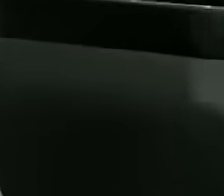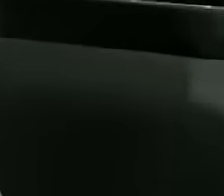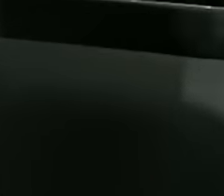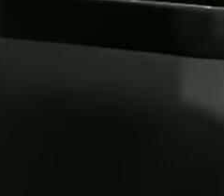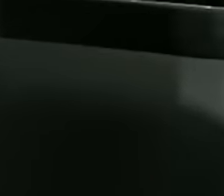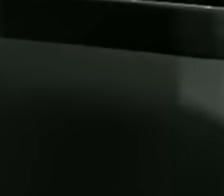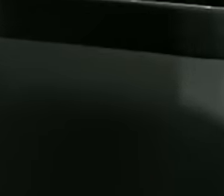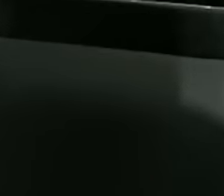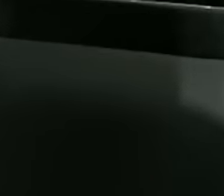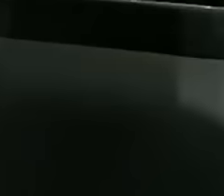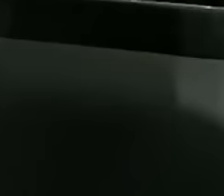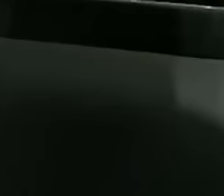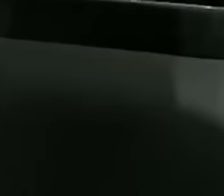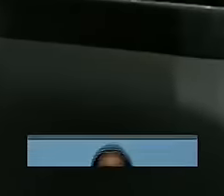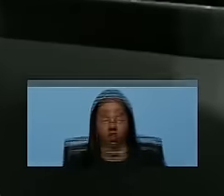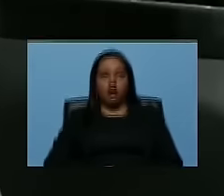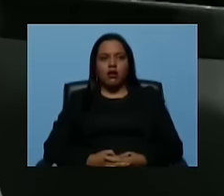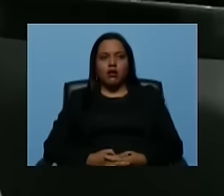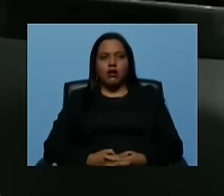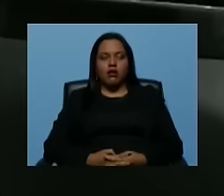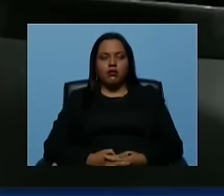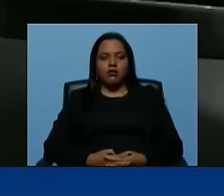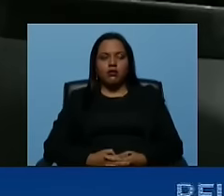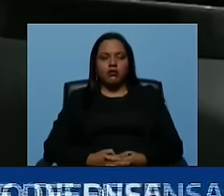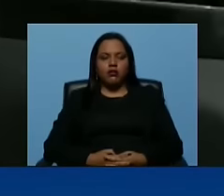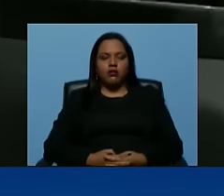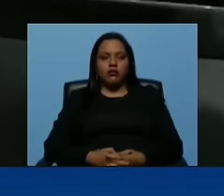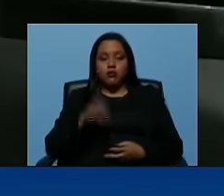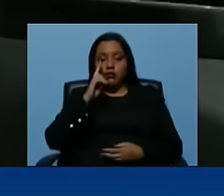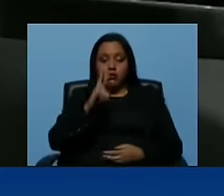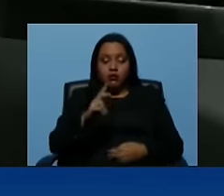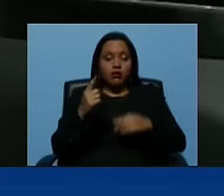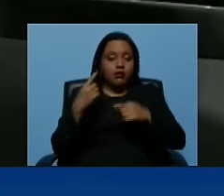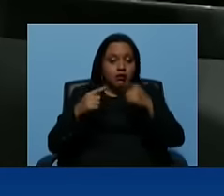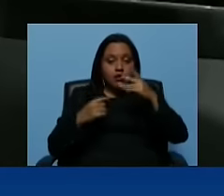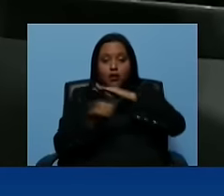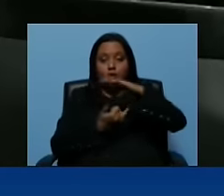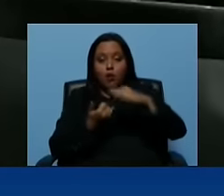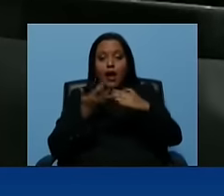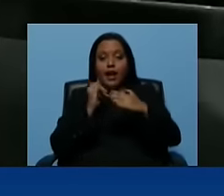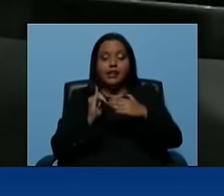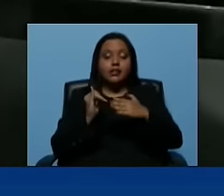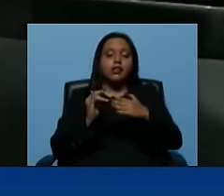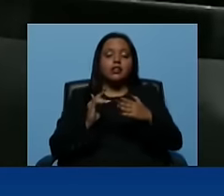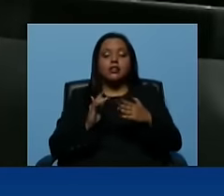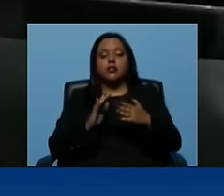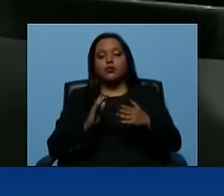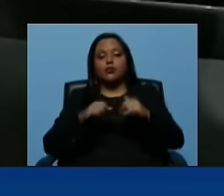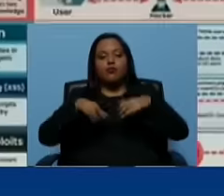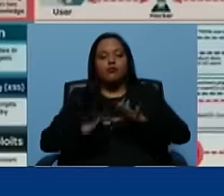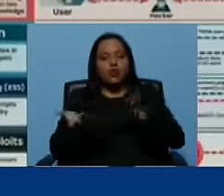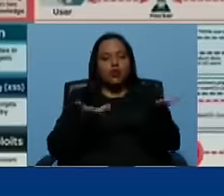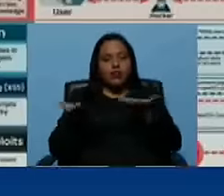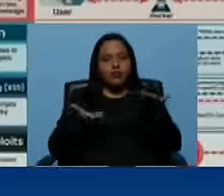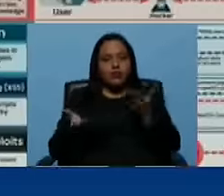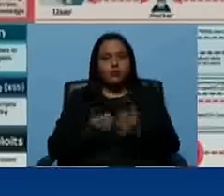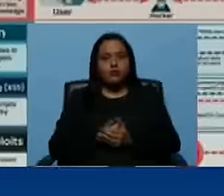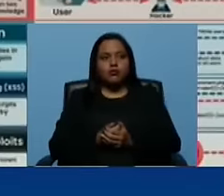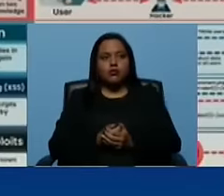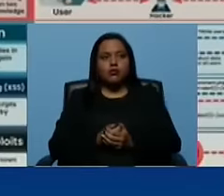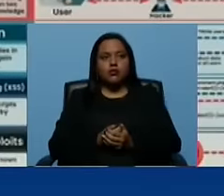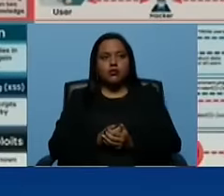servicio, afectando los servidores de las instituciones del Estado y los enlaces internacionales por los cuales nos servimos del